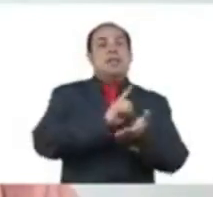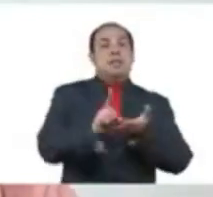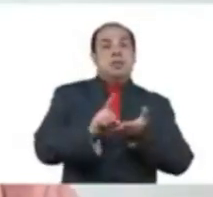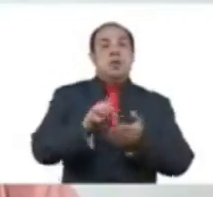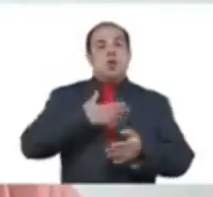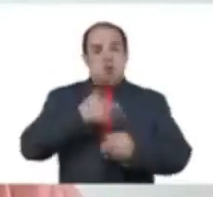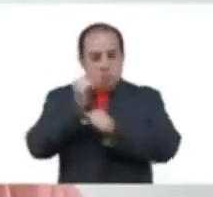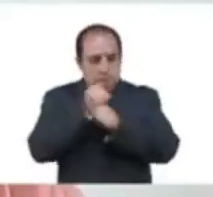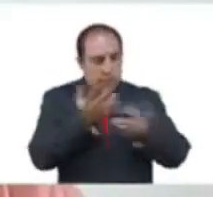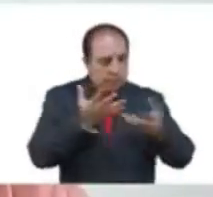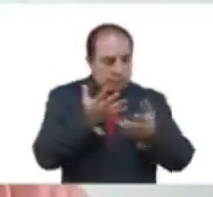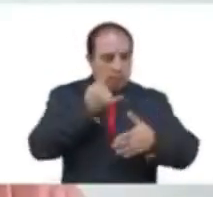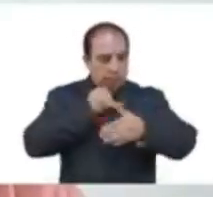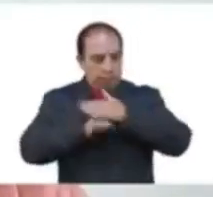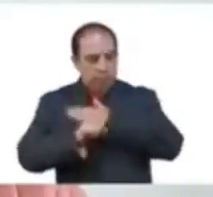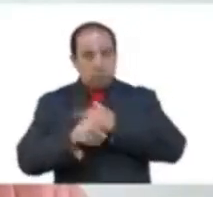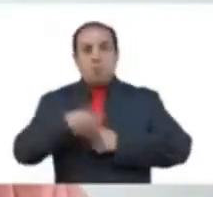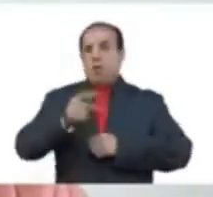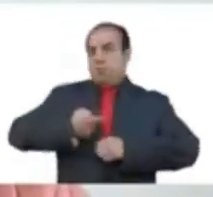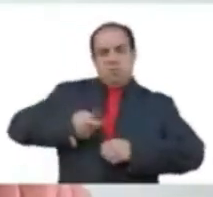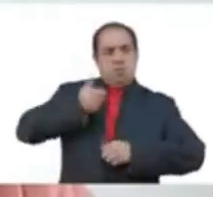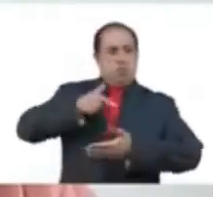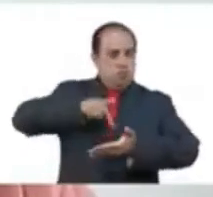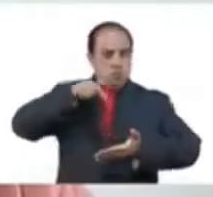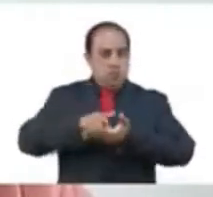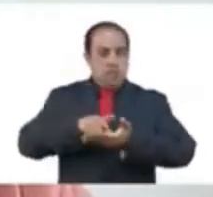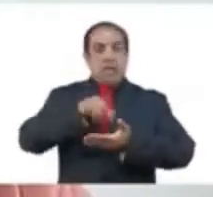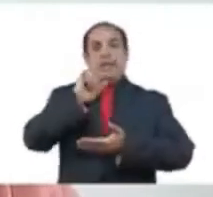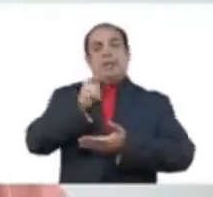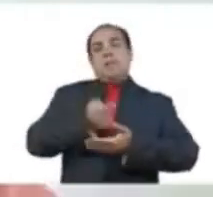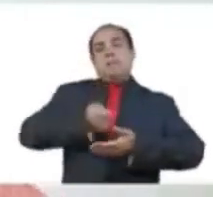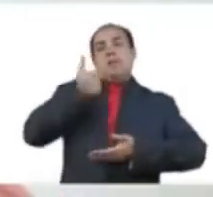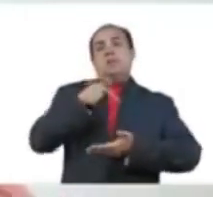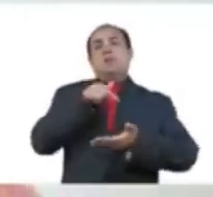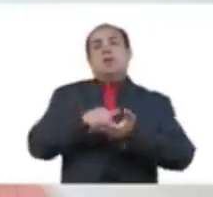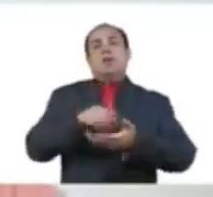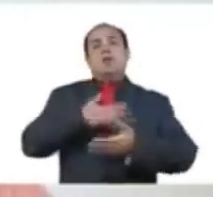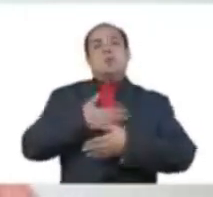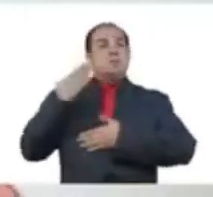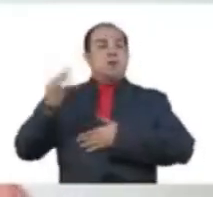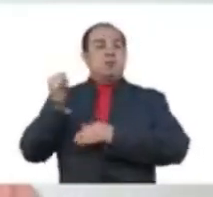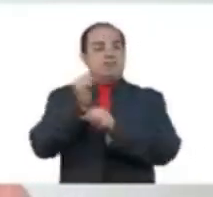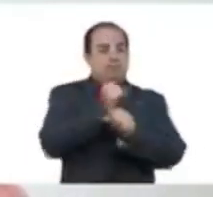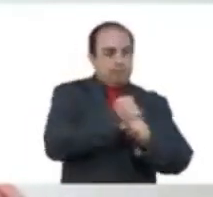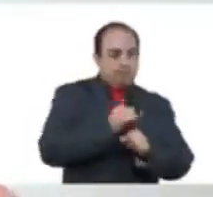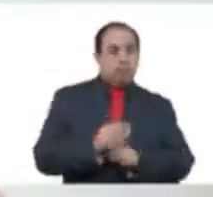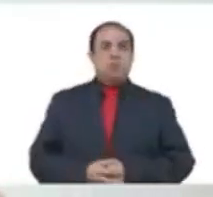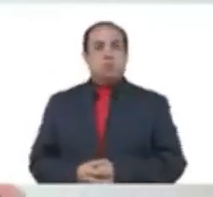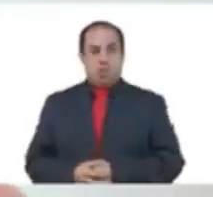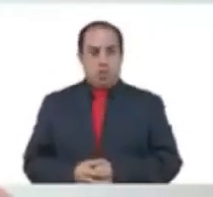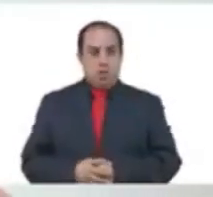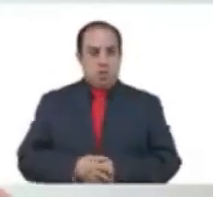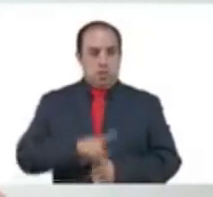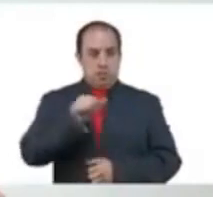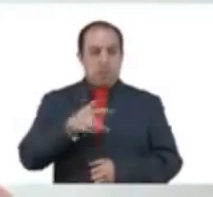más a detalle. Pero si no es la primera, sí es de las primeras, pero bueno, me comprometo a hacer la investigación. Y la verdad, pues muy,